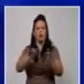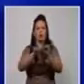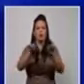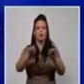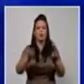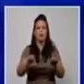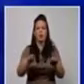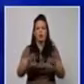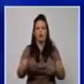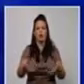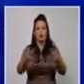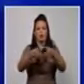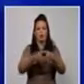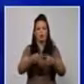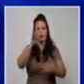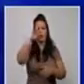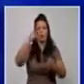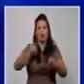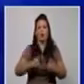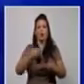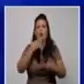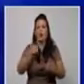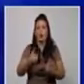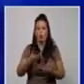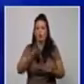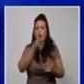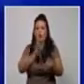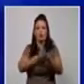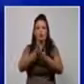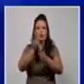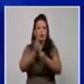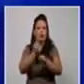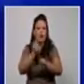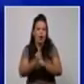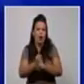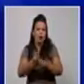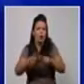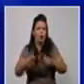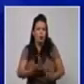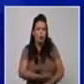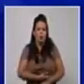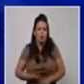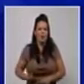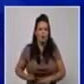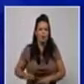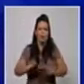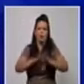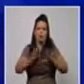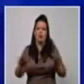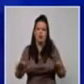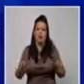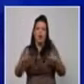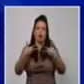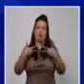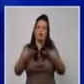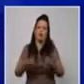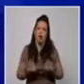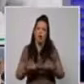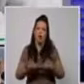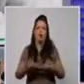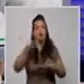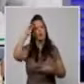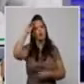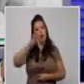preocupado por el agotamiento del personal de la salud. Sabemos que se crean nuevas capacidades, que Cuba responde ante el